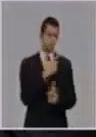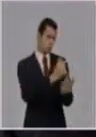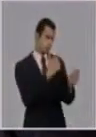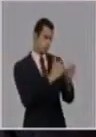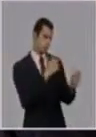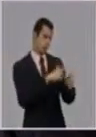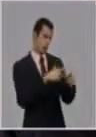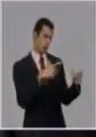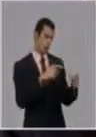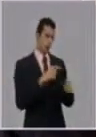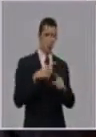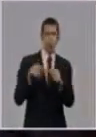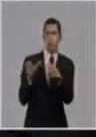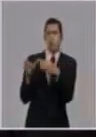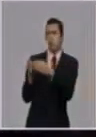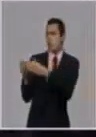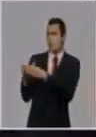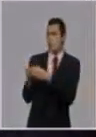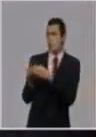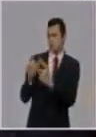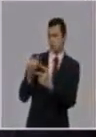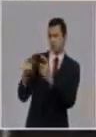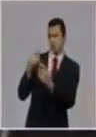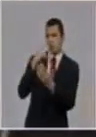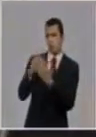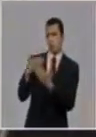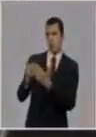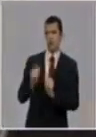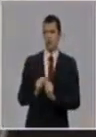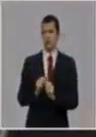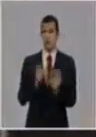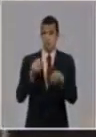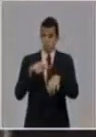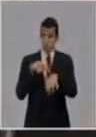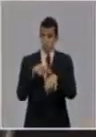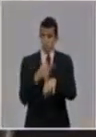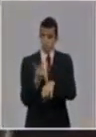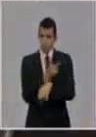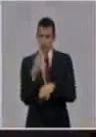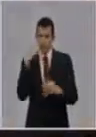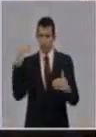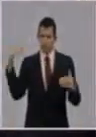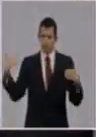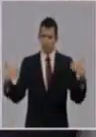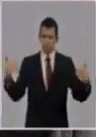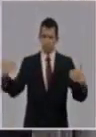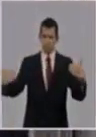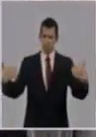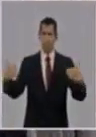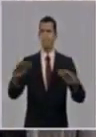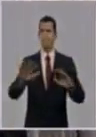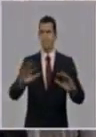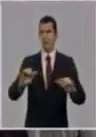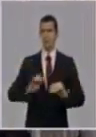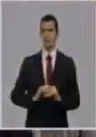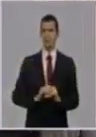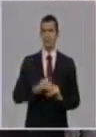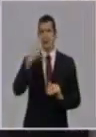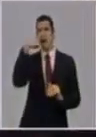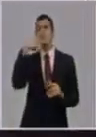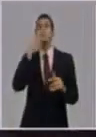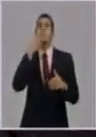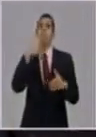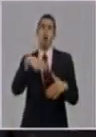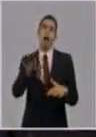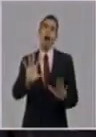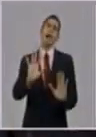la semana que viene a una mesa redonda Vamos a explicarlo acá. para explicar el diseño, cómo se va a